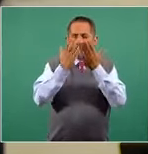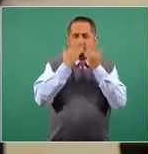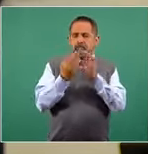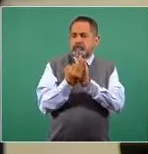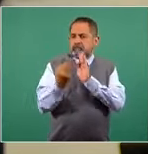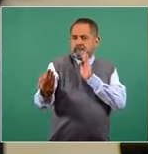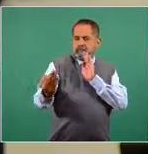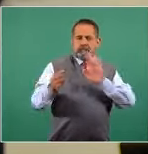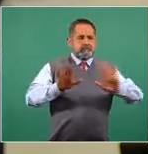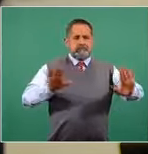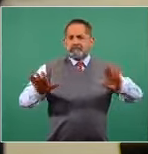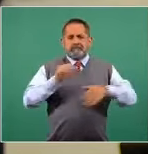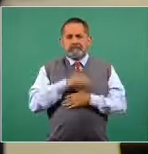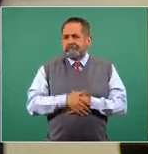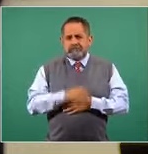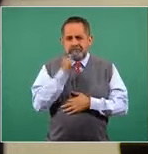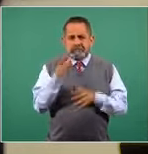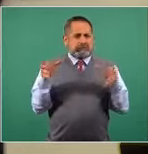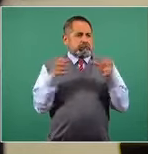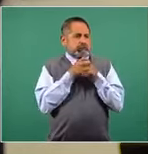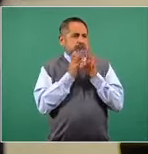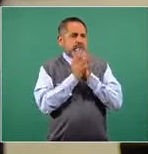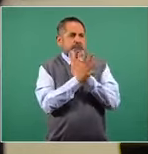estos protocolos de